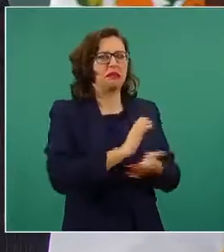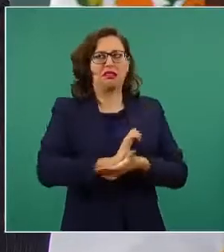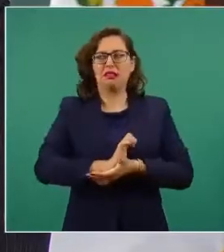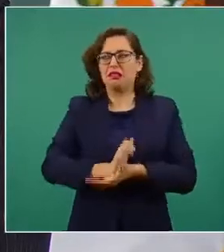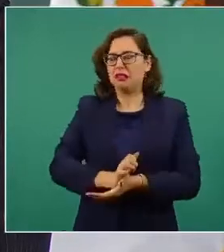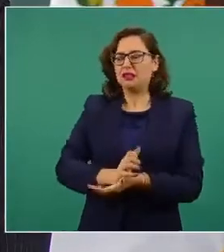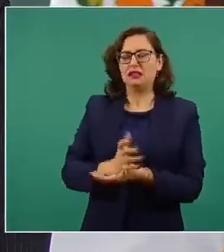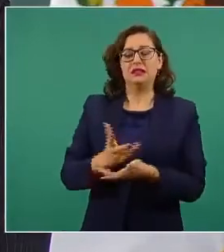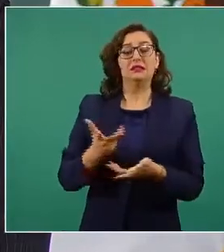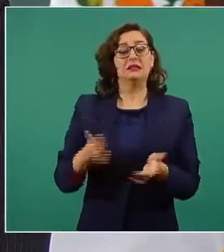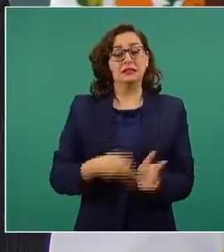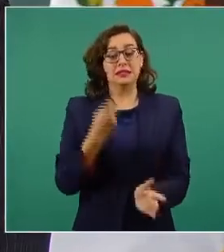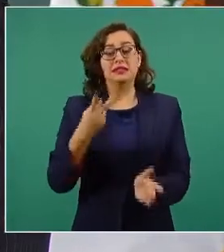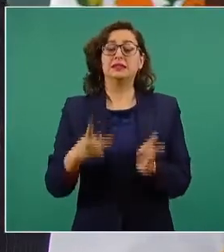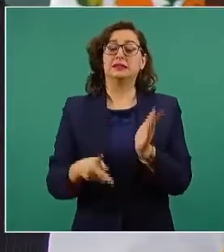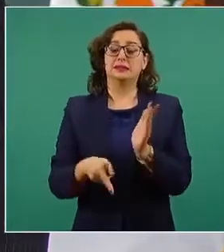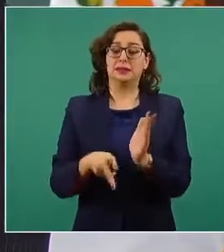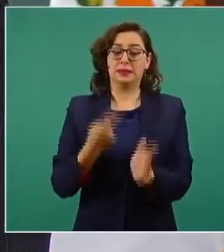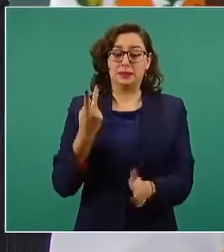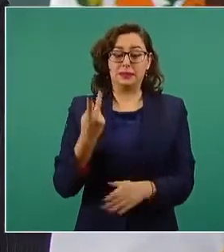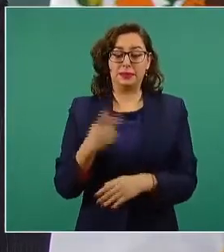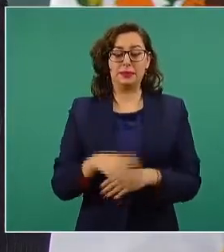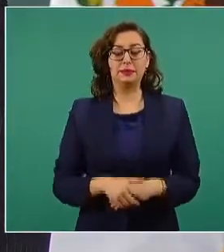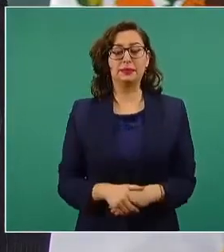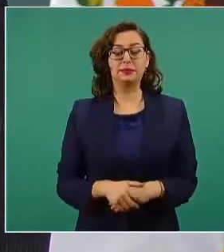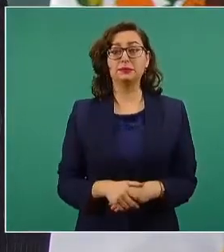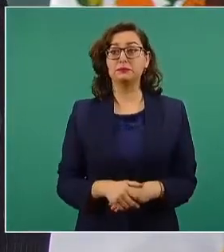Recordemos solo una,